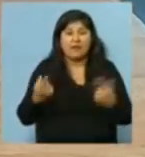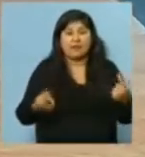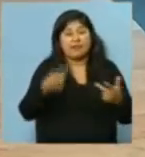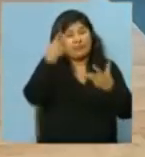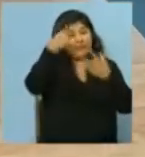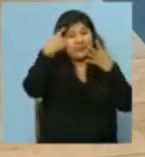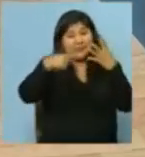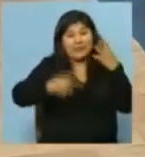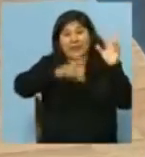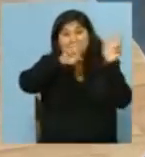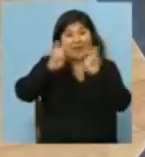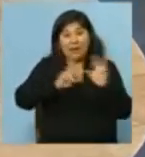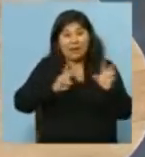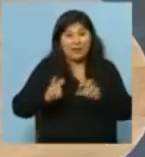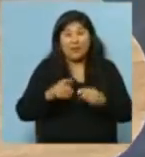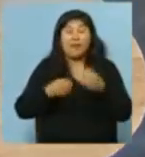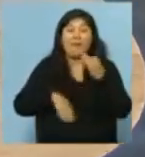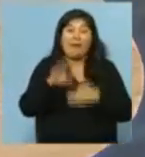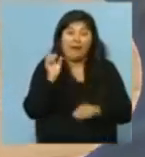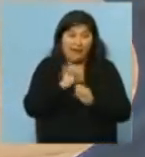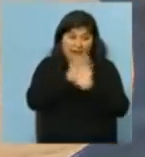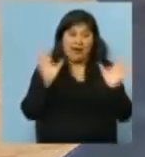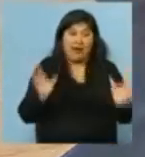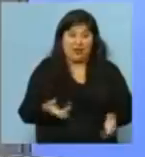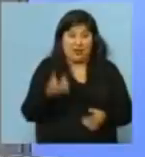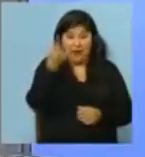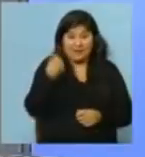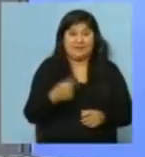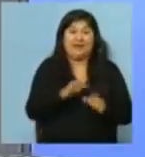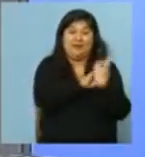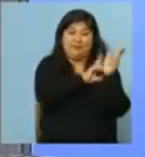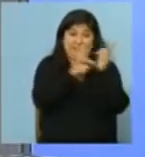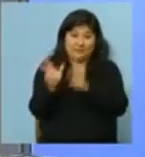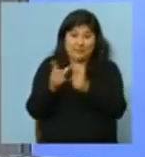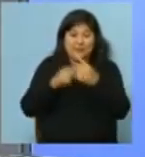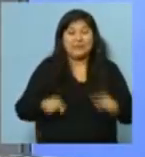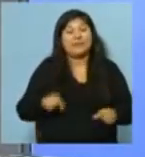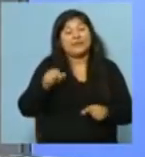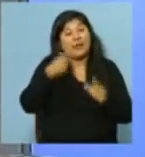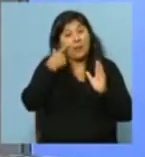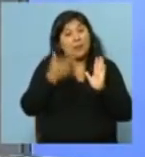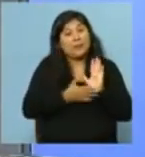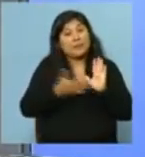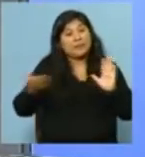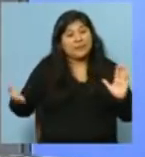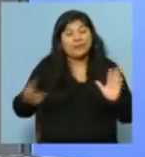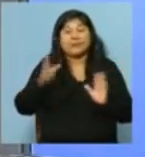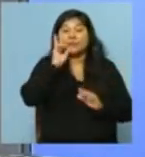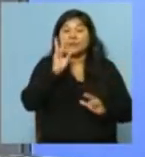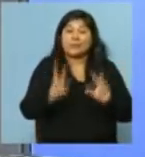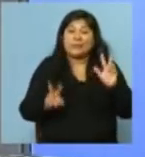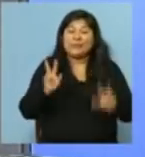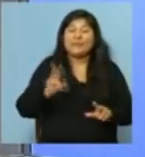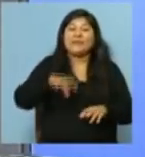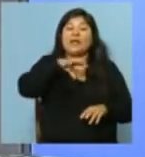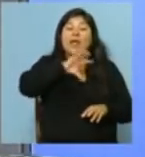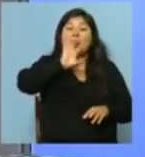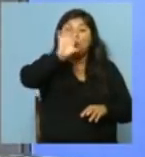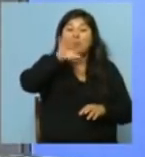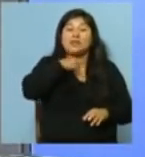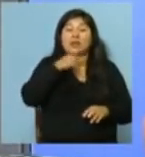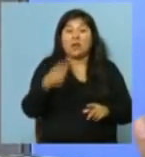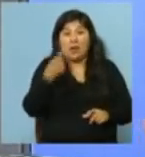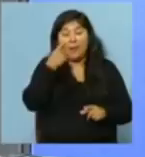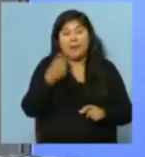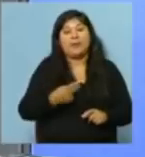ayer este en los datos que ha expresado el gobernador y que hoy los podemos contatar en la realidad una provincia que conjuntamente con la provincia